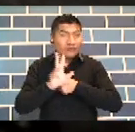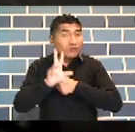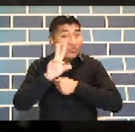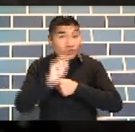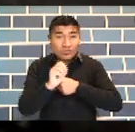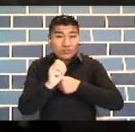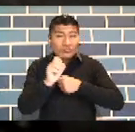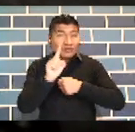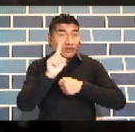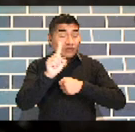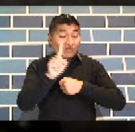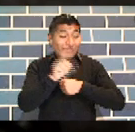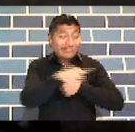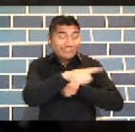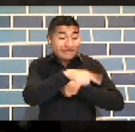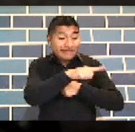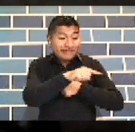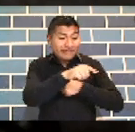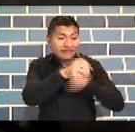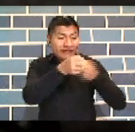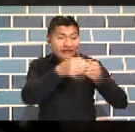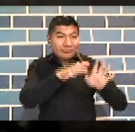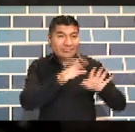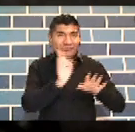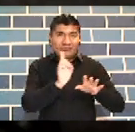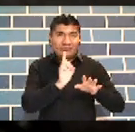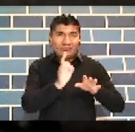ni una de ellas se pierda.